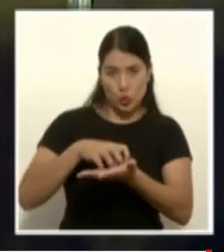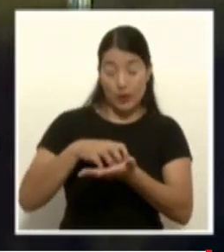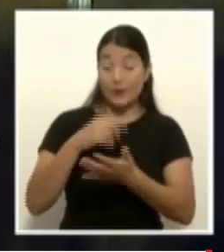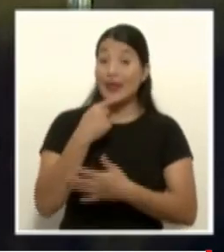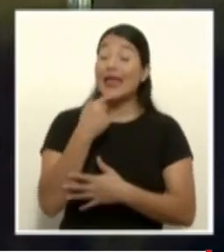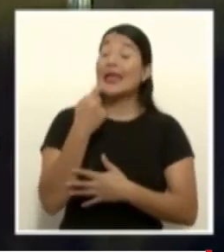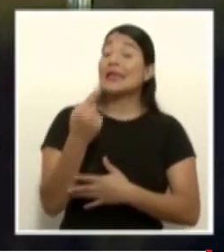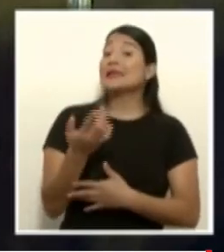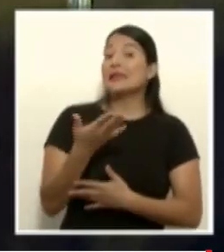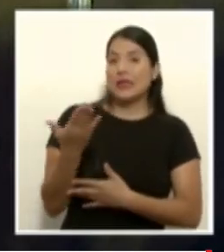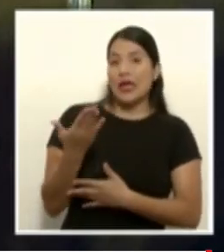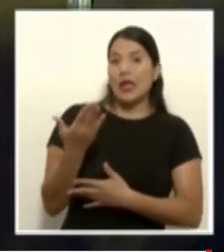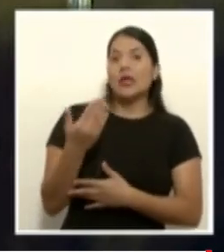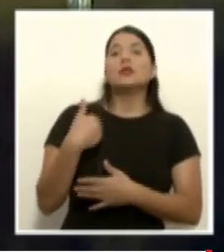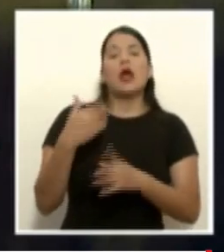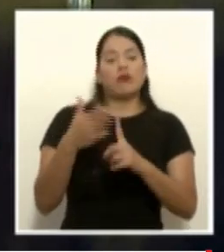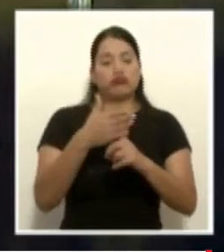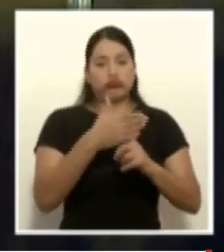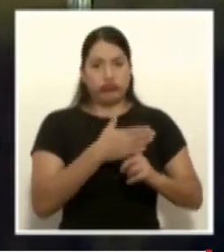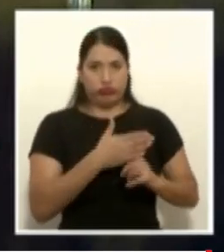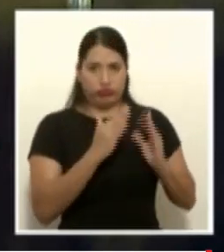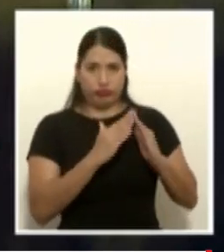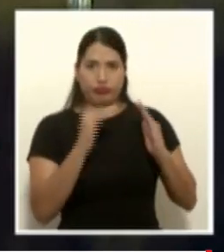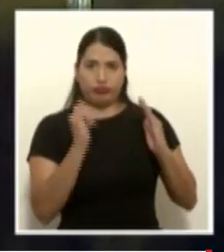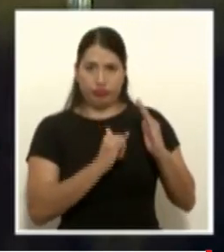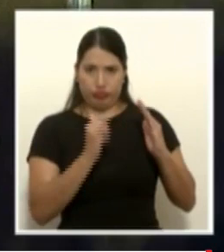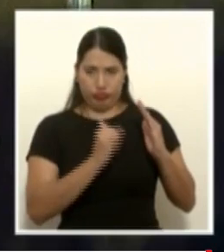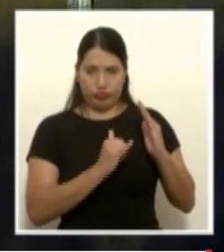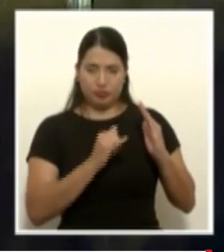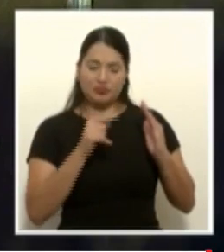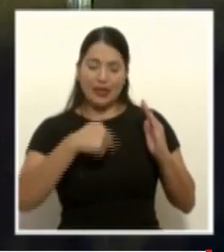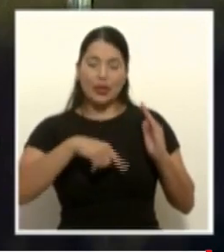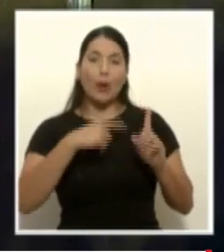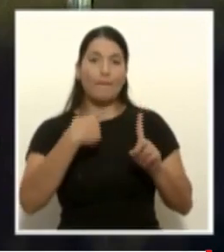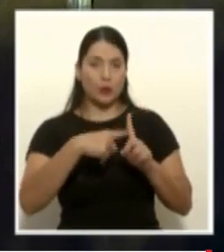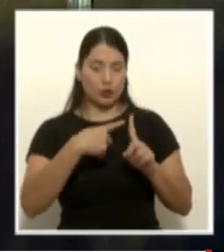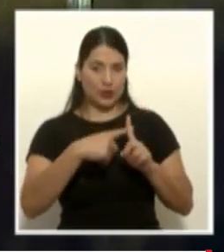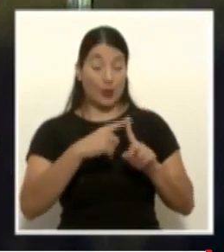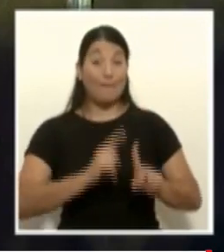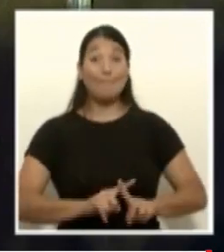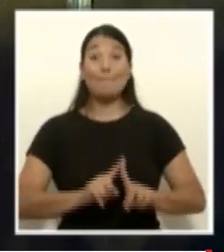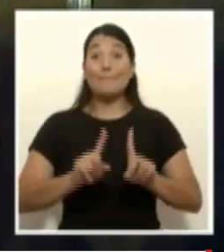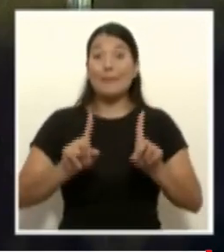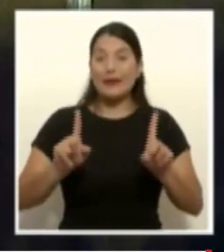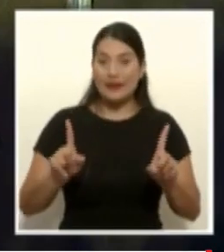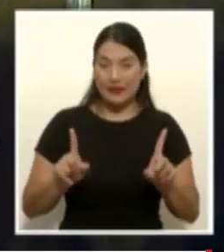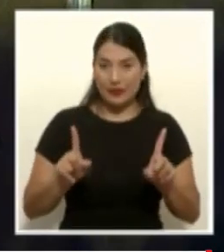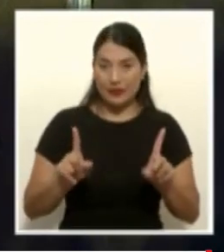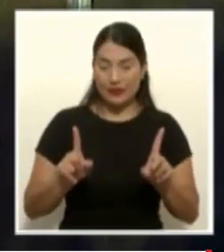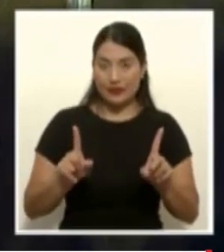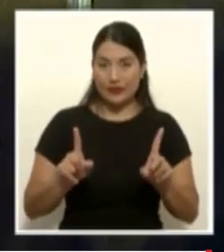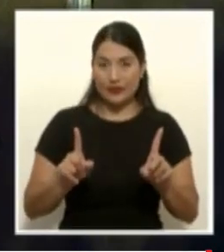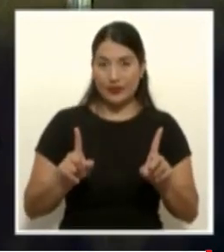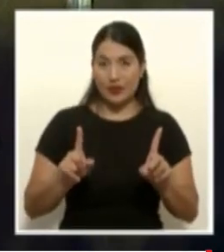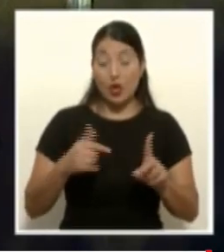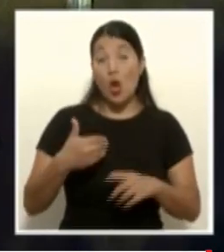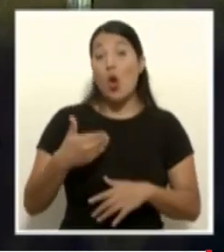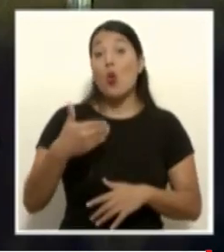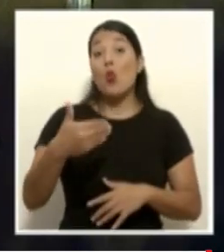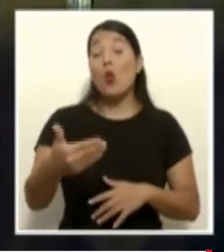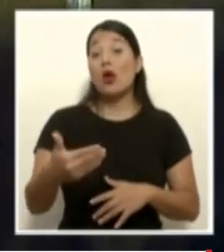respectiva cuarentena y demás, fueron positivos, pero a la hora que se les dice que ya, digamos,